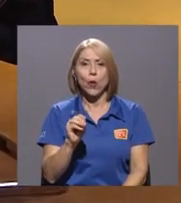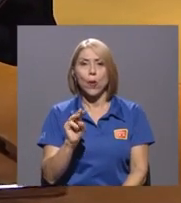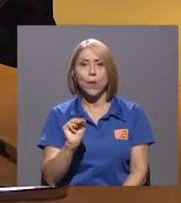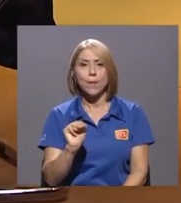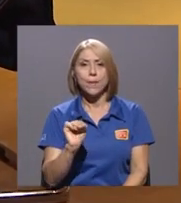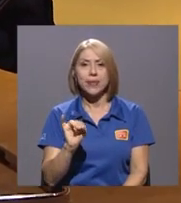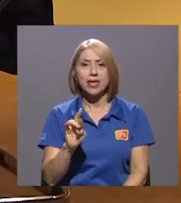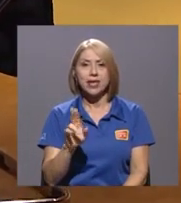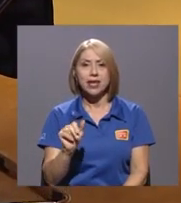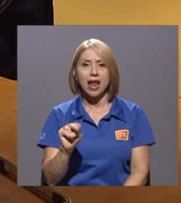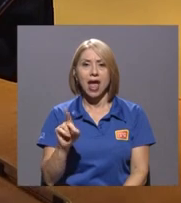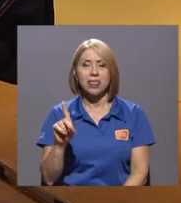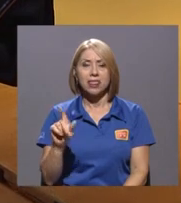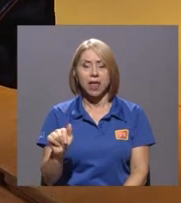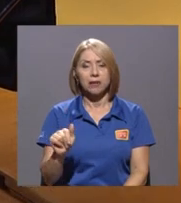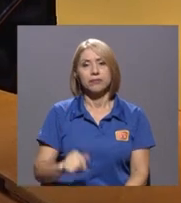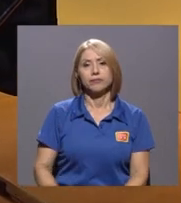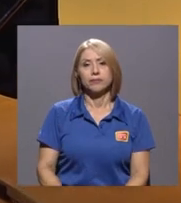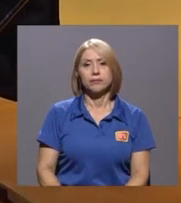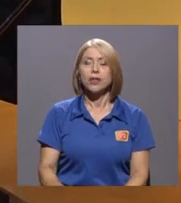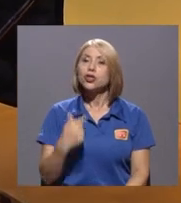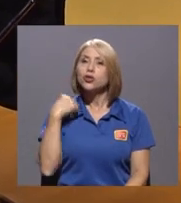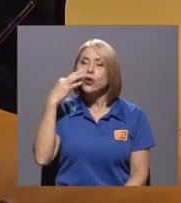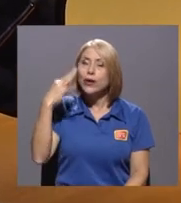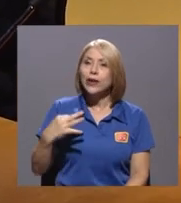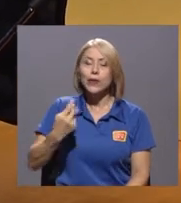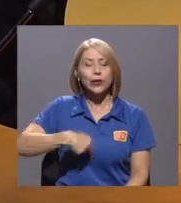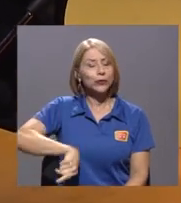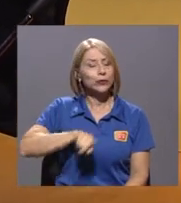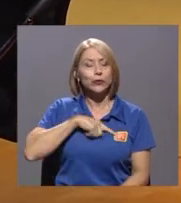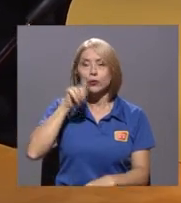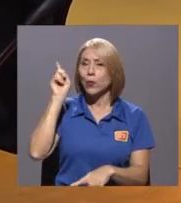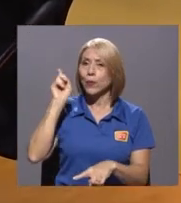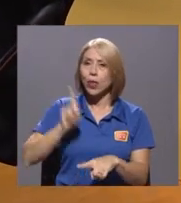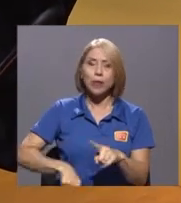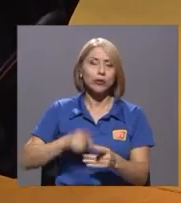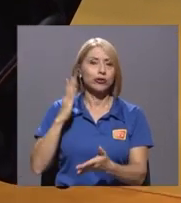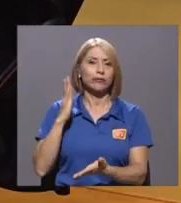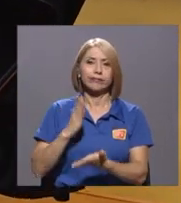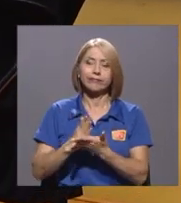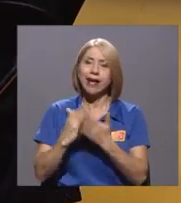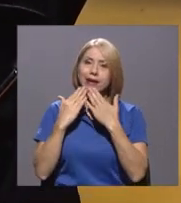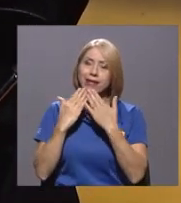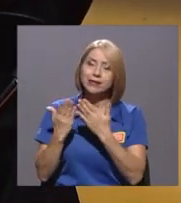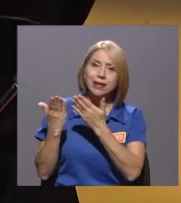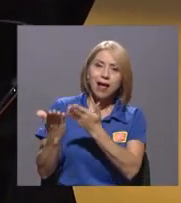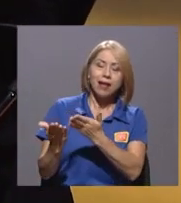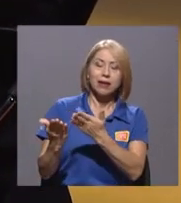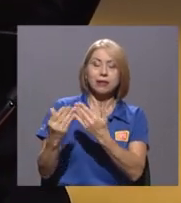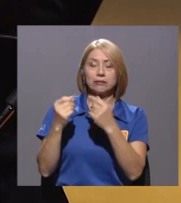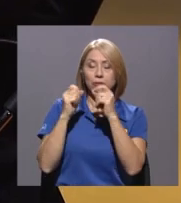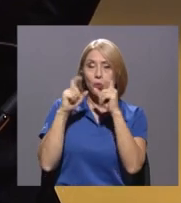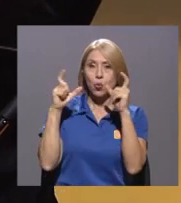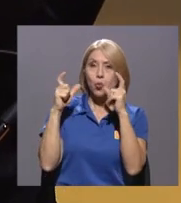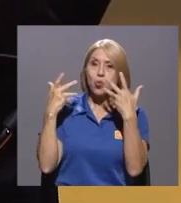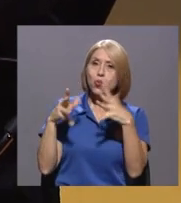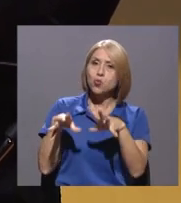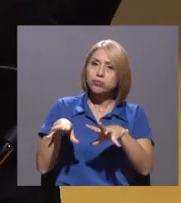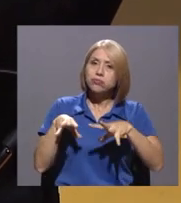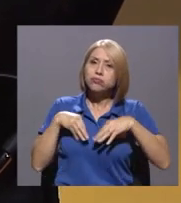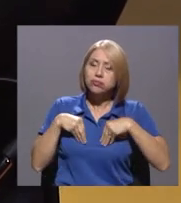nosotros no podemos dejar nunca de agradecerle y de admirar le lo que él